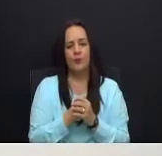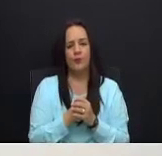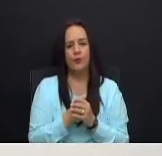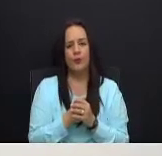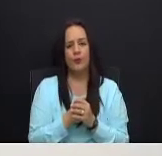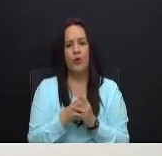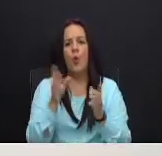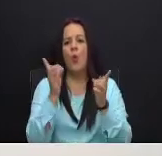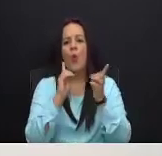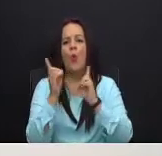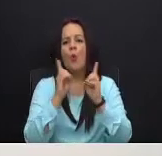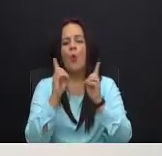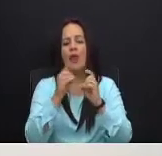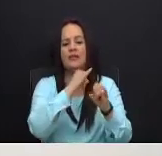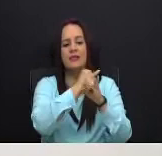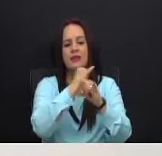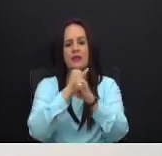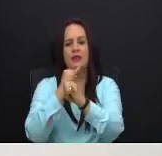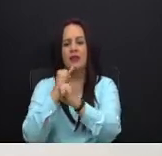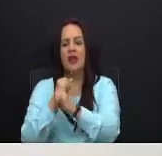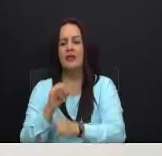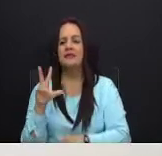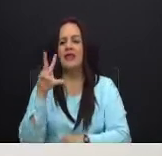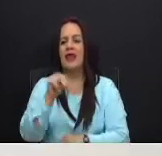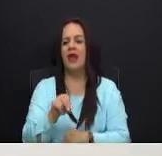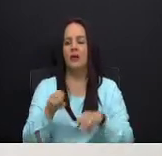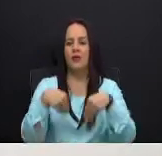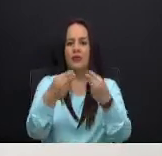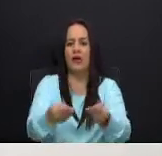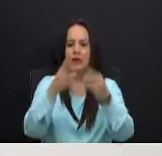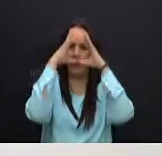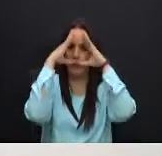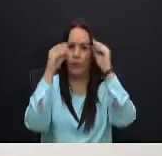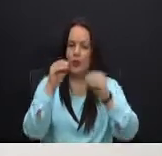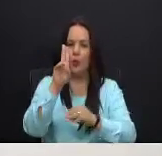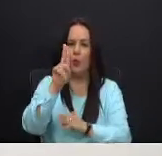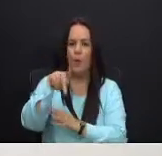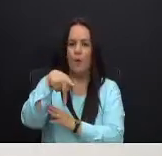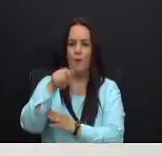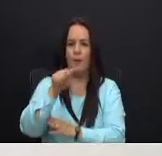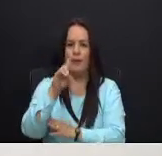¿cuáles instituciones se negaron a entregar la información a la OPAD?